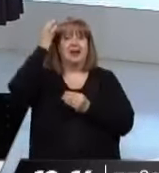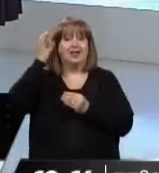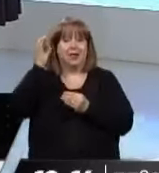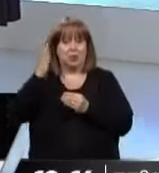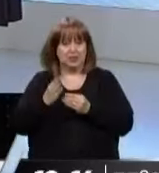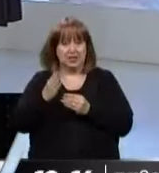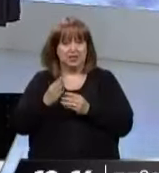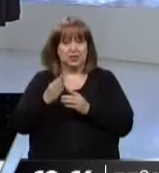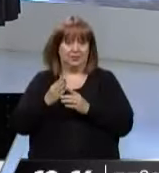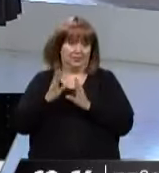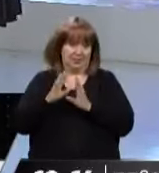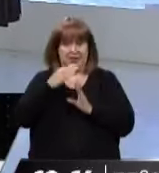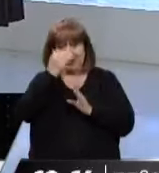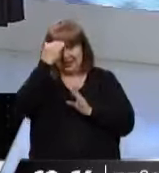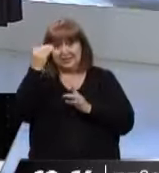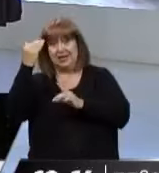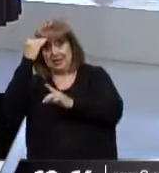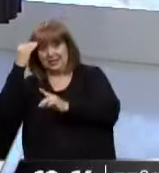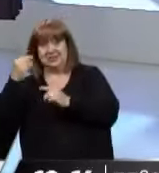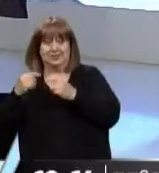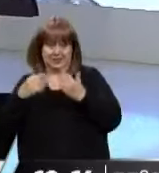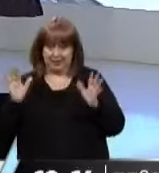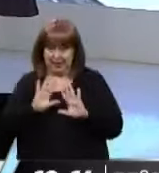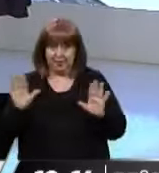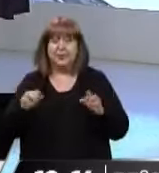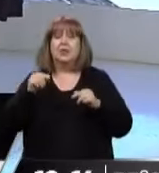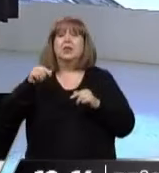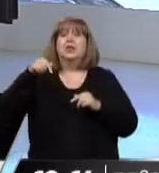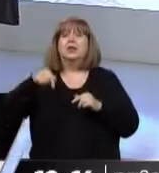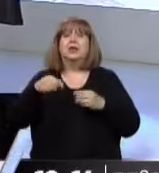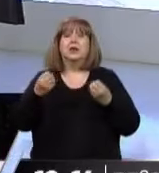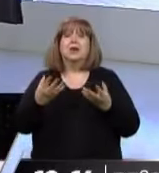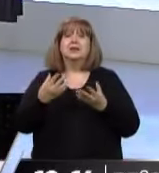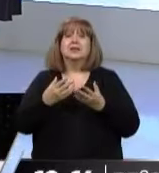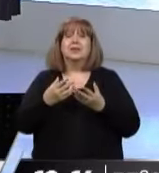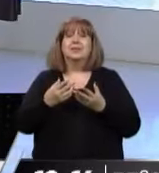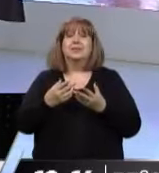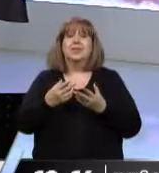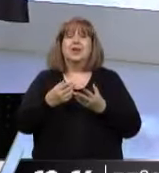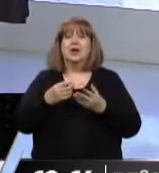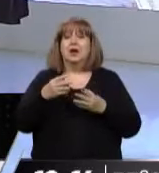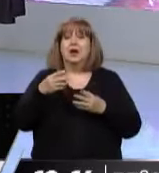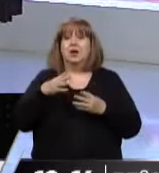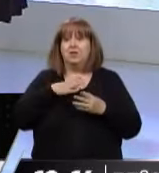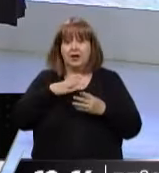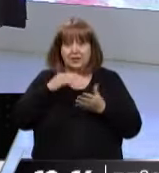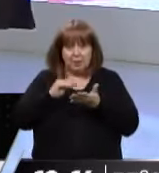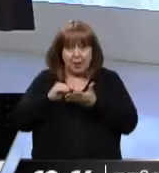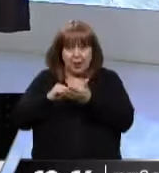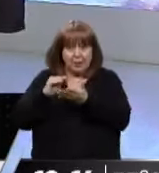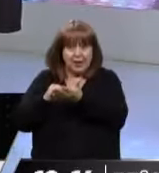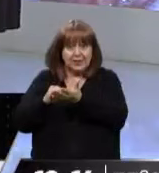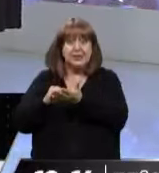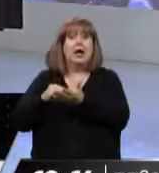30% del que venían hablando la semana pasada y está. Exacto. Bueno, ¿qué pasa? Esto que decía Sofi, se termina acá, hay probabilidad